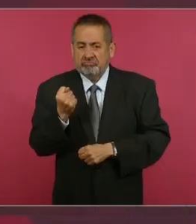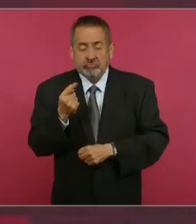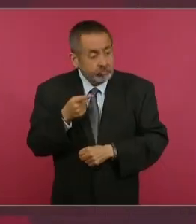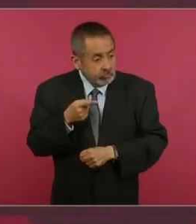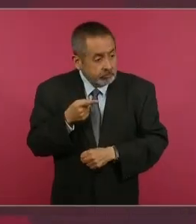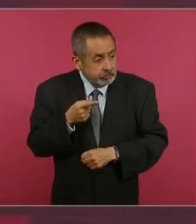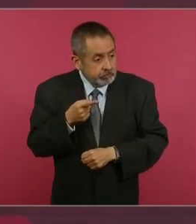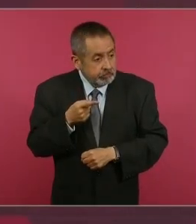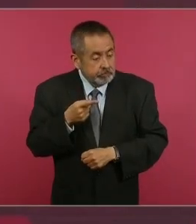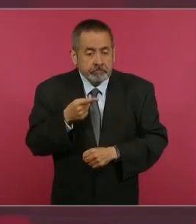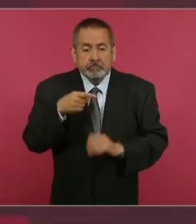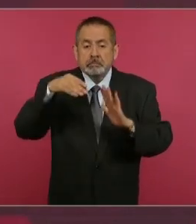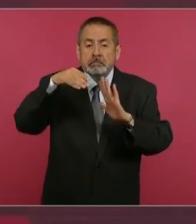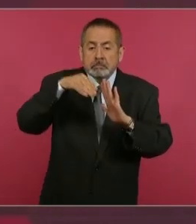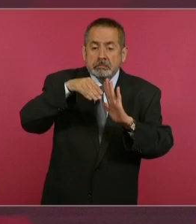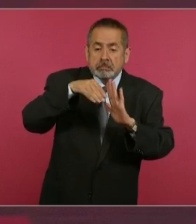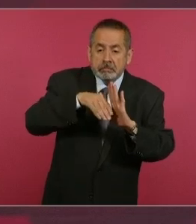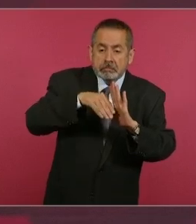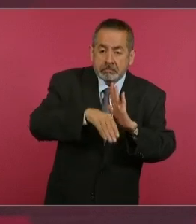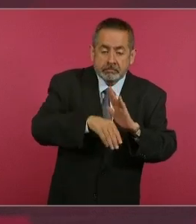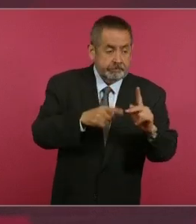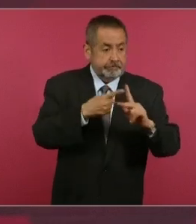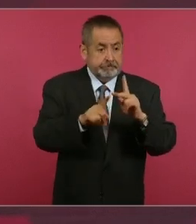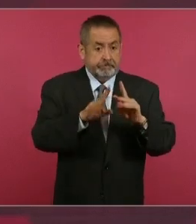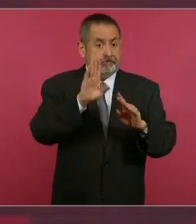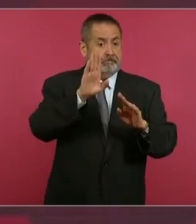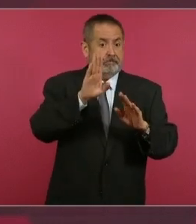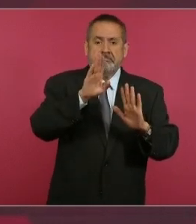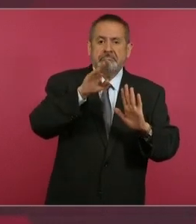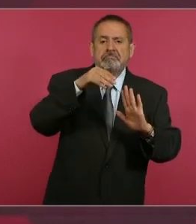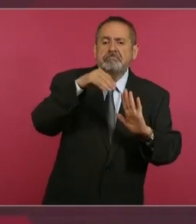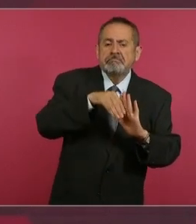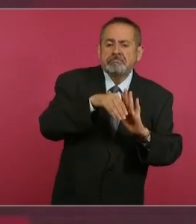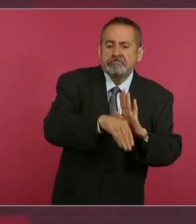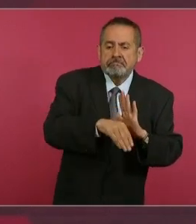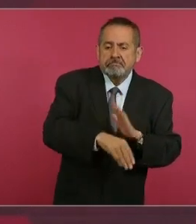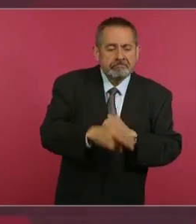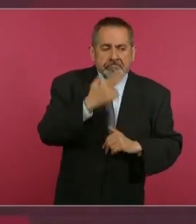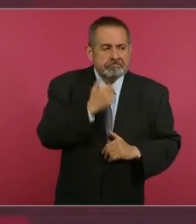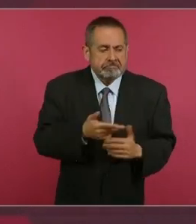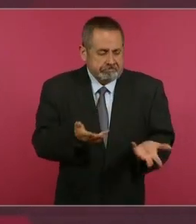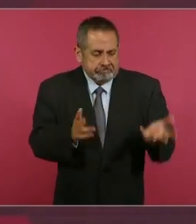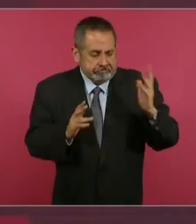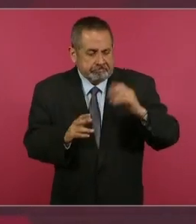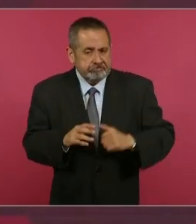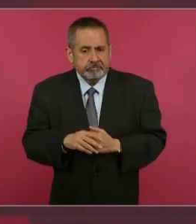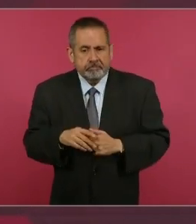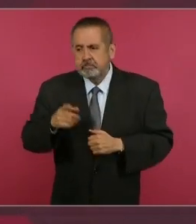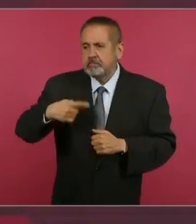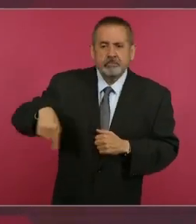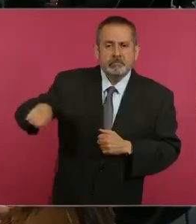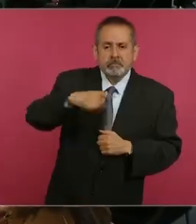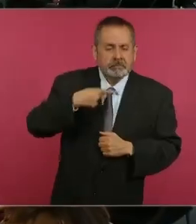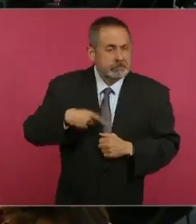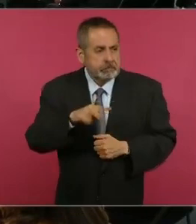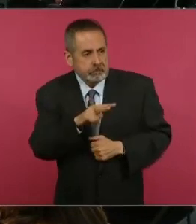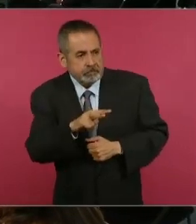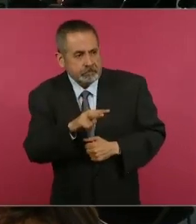más bajo de cuando inició, porque la gente no ve bien eso,